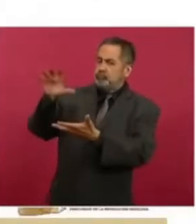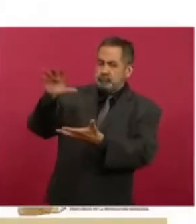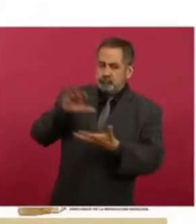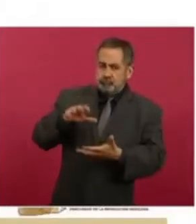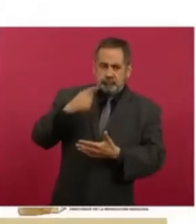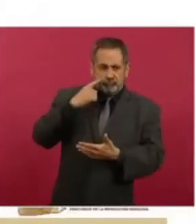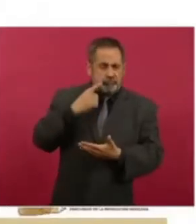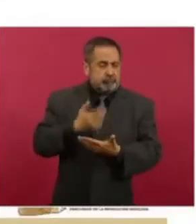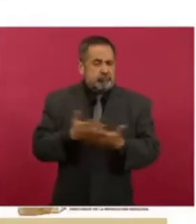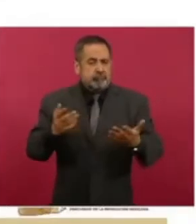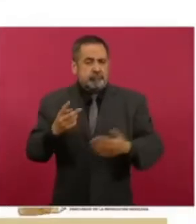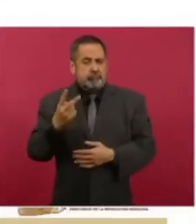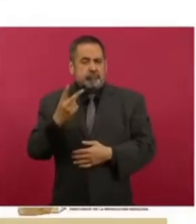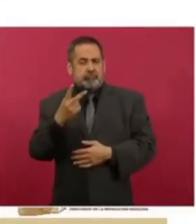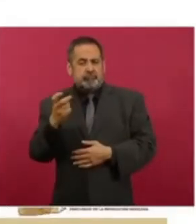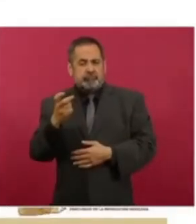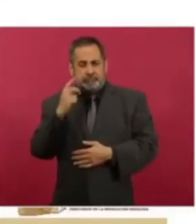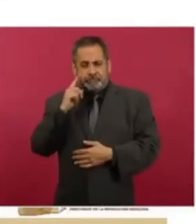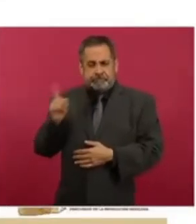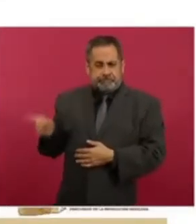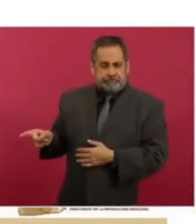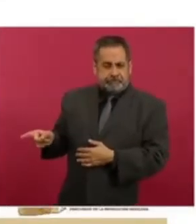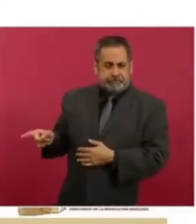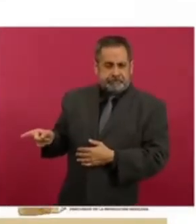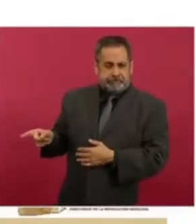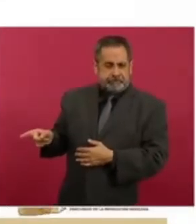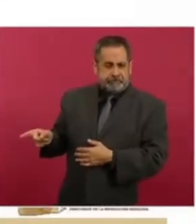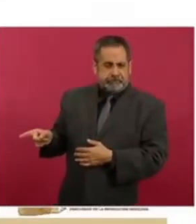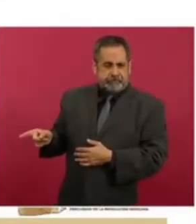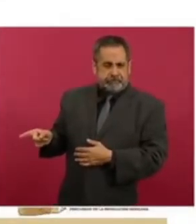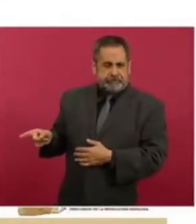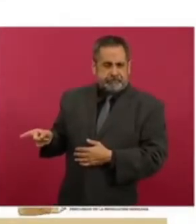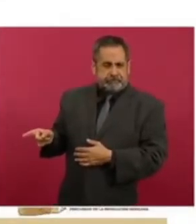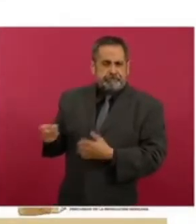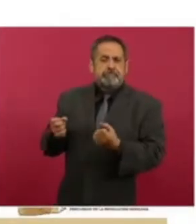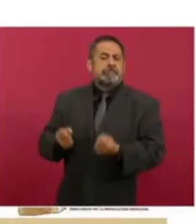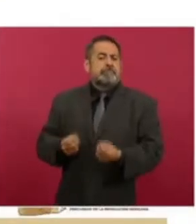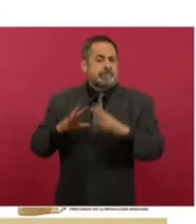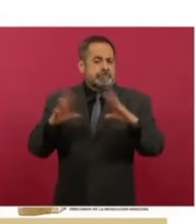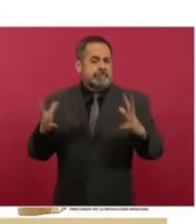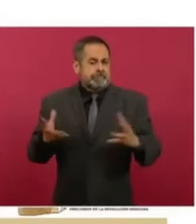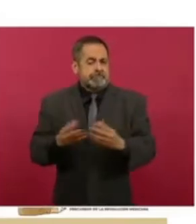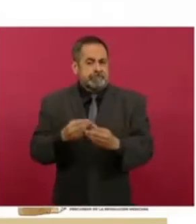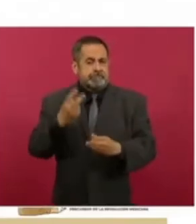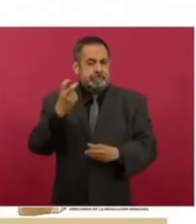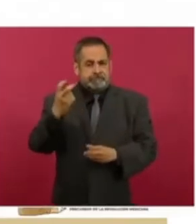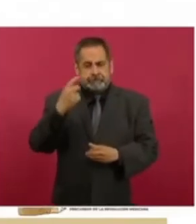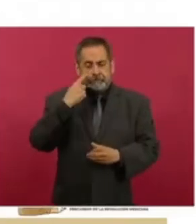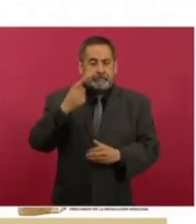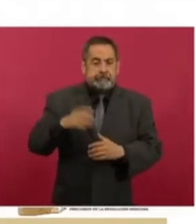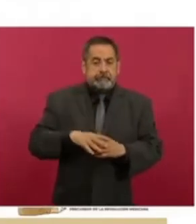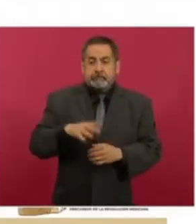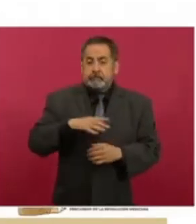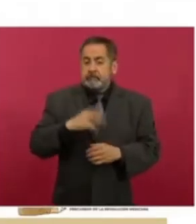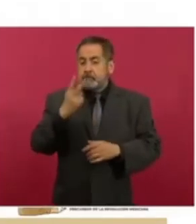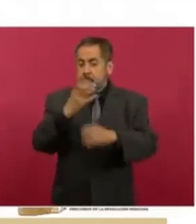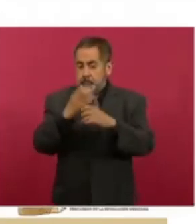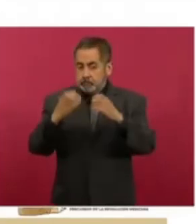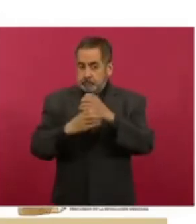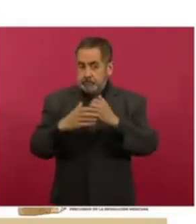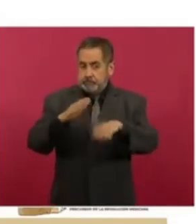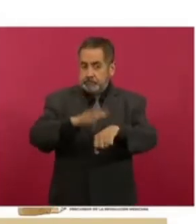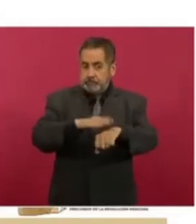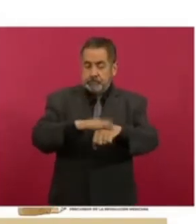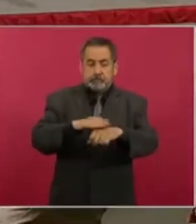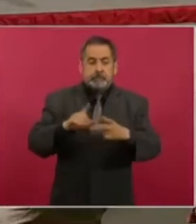recibido en el país, 224.4 millones de dosis, y vemos que dos elementos importantes: